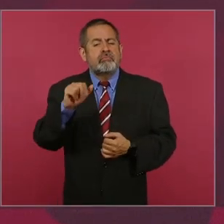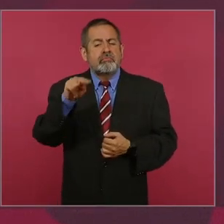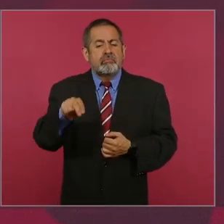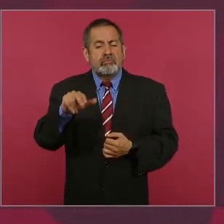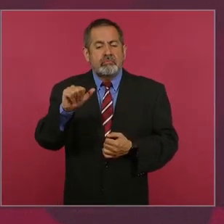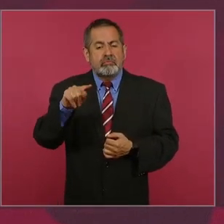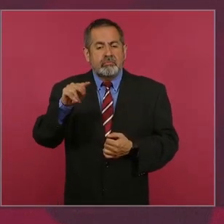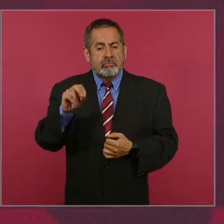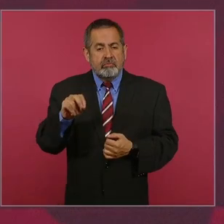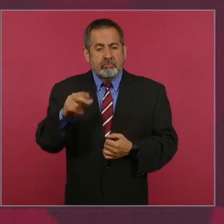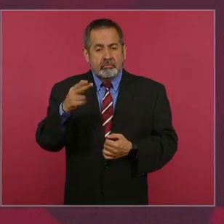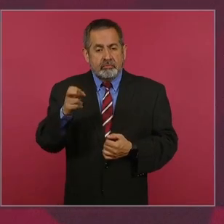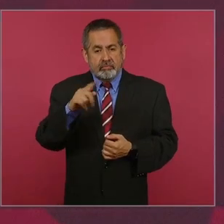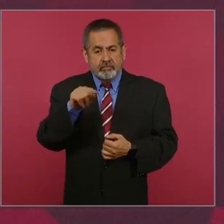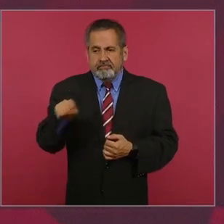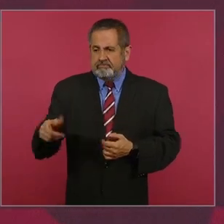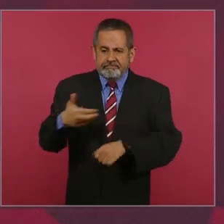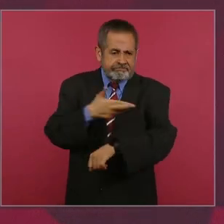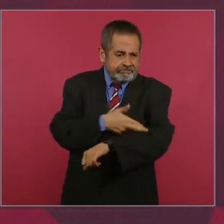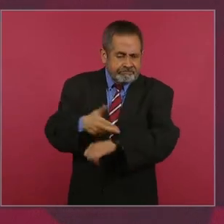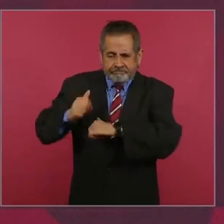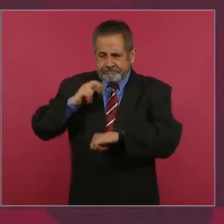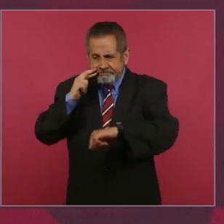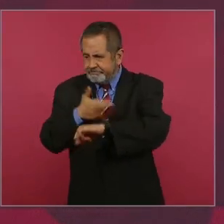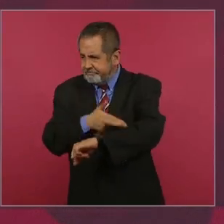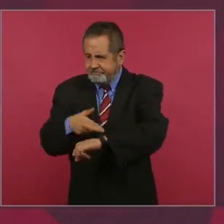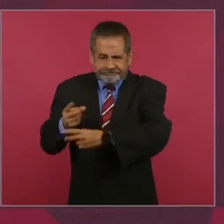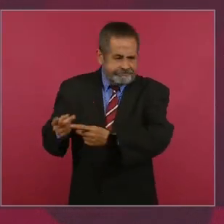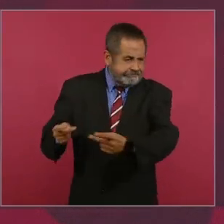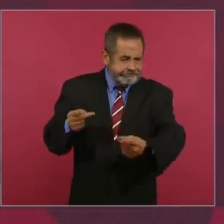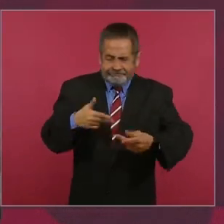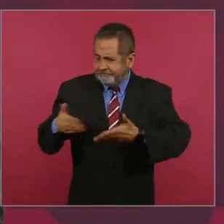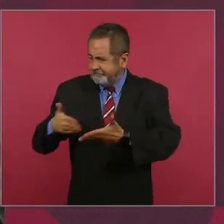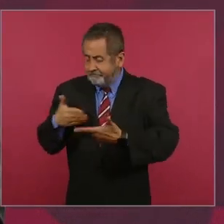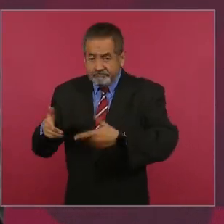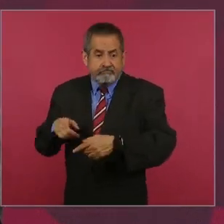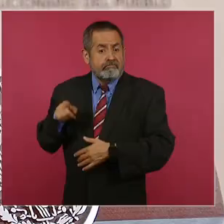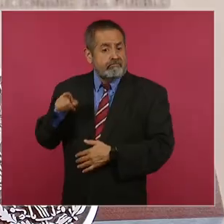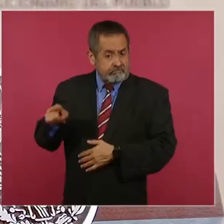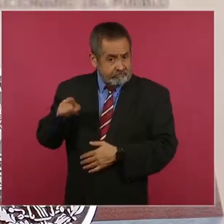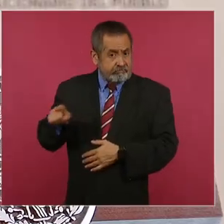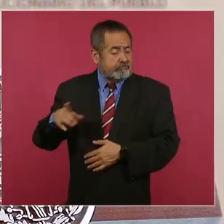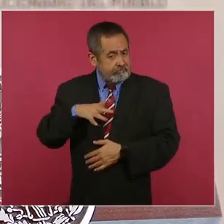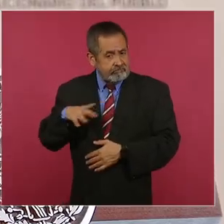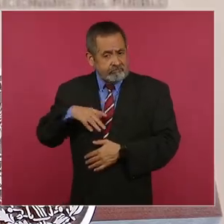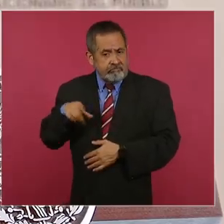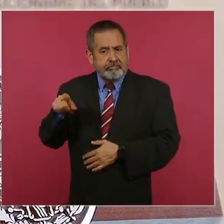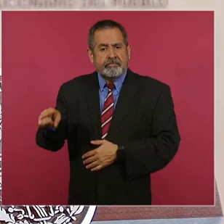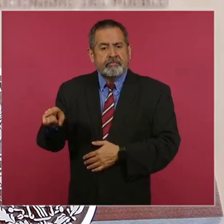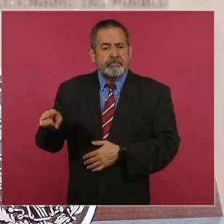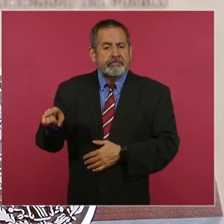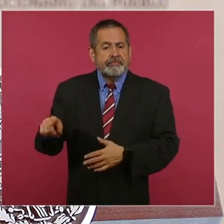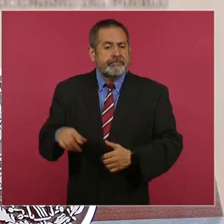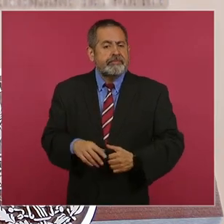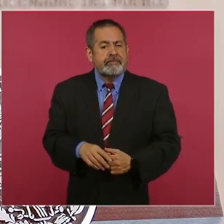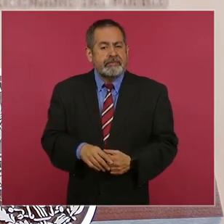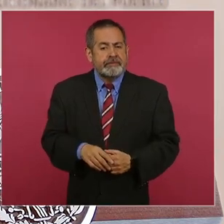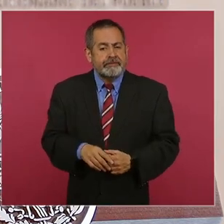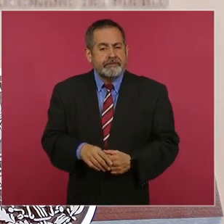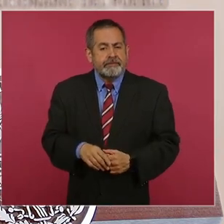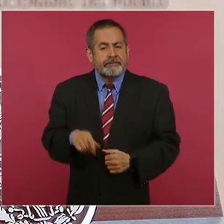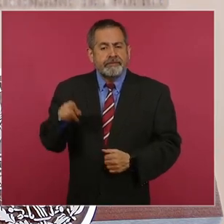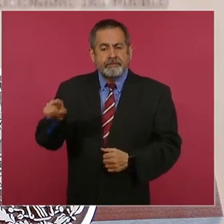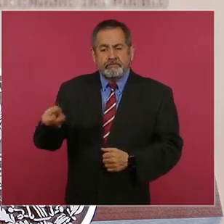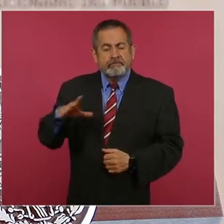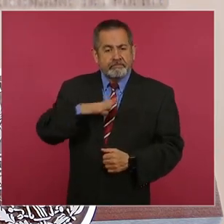que organiza o tiene él una cancha